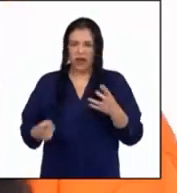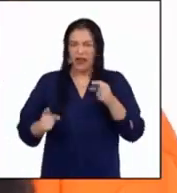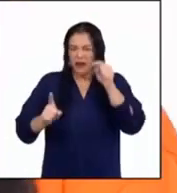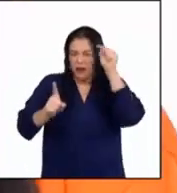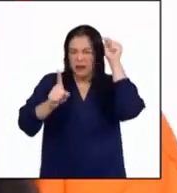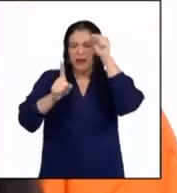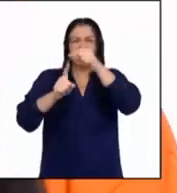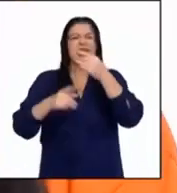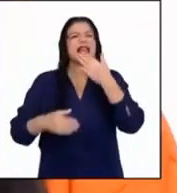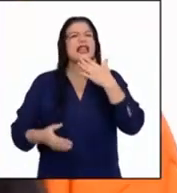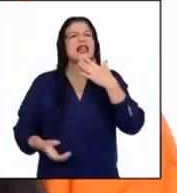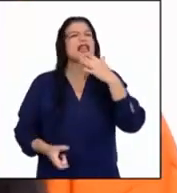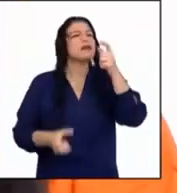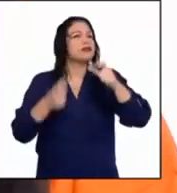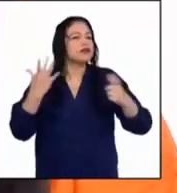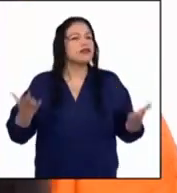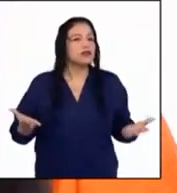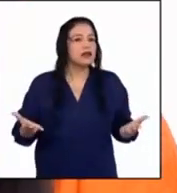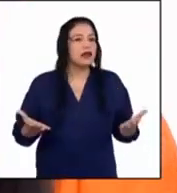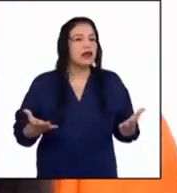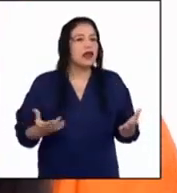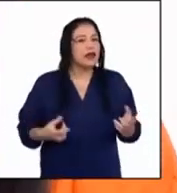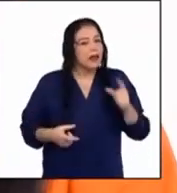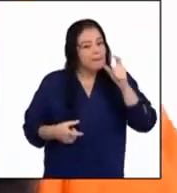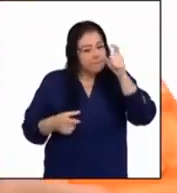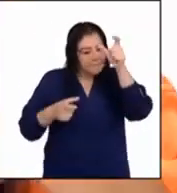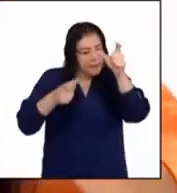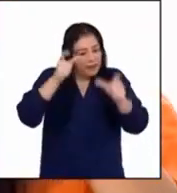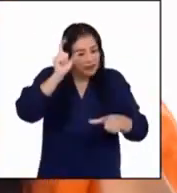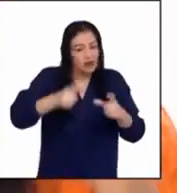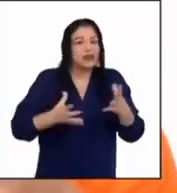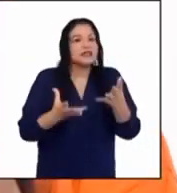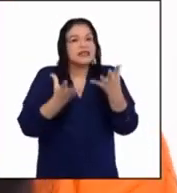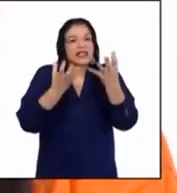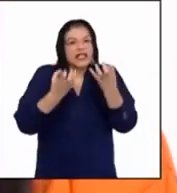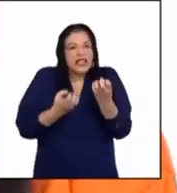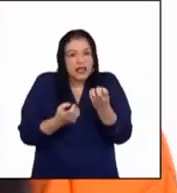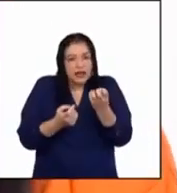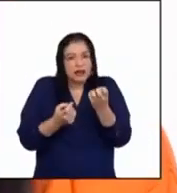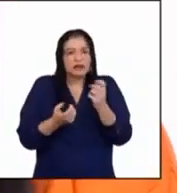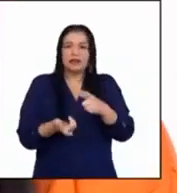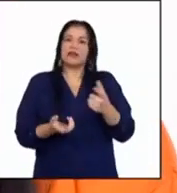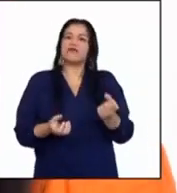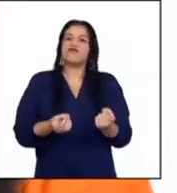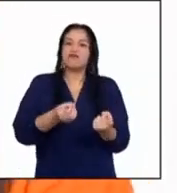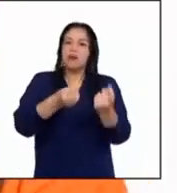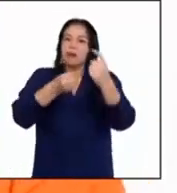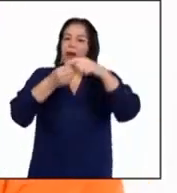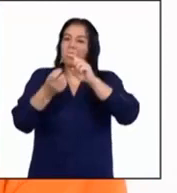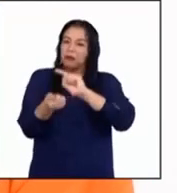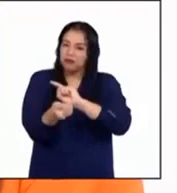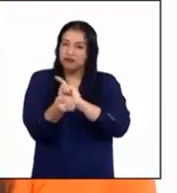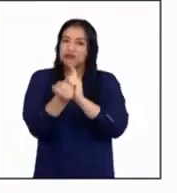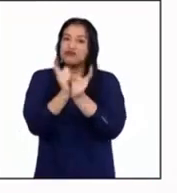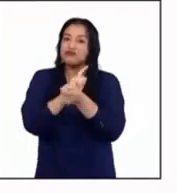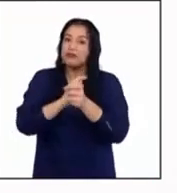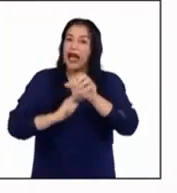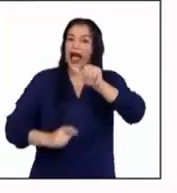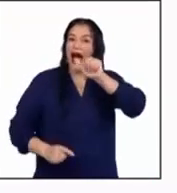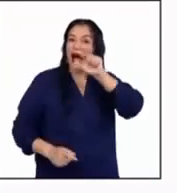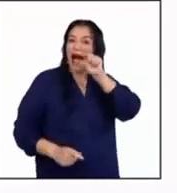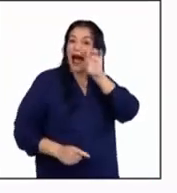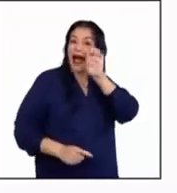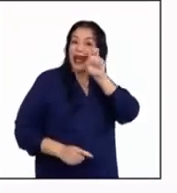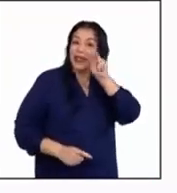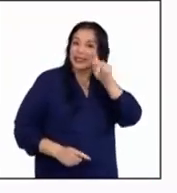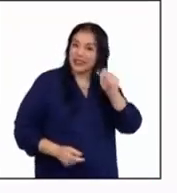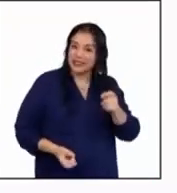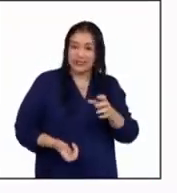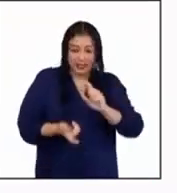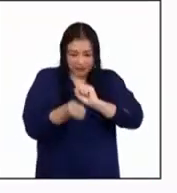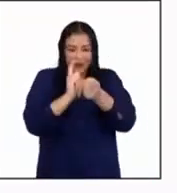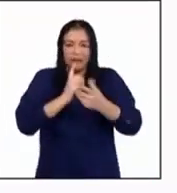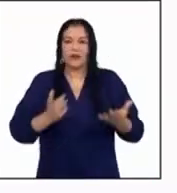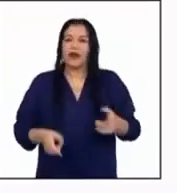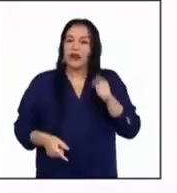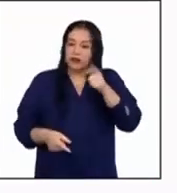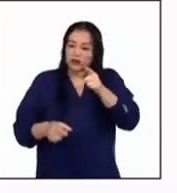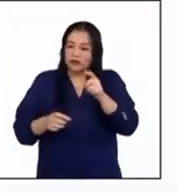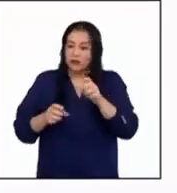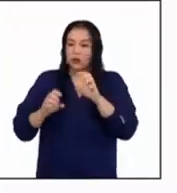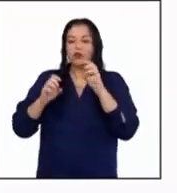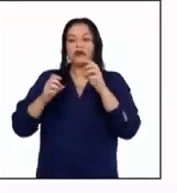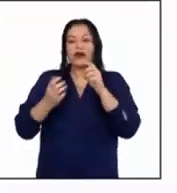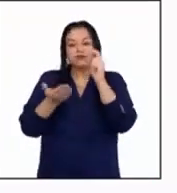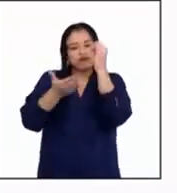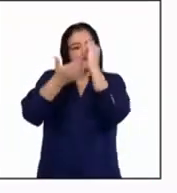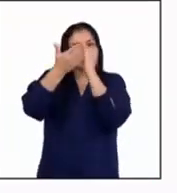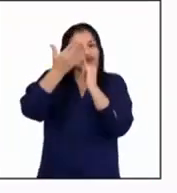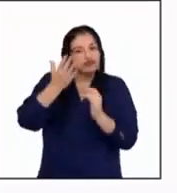Específicamente hablamos de aquellas que se han convertido en agentes de cambio. Para ello, ha diseñado junto con su equipo de trabajo